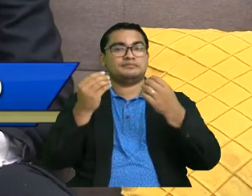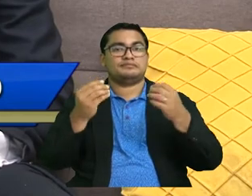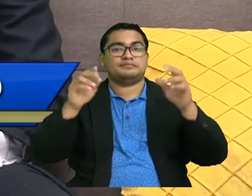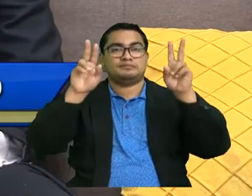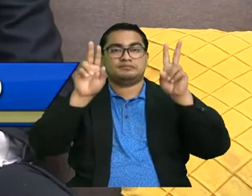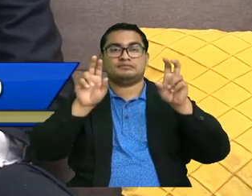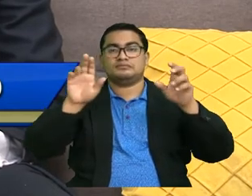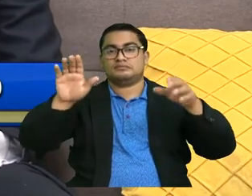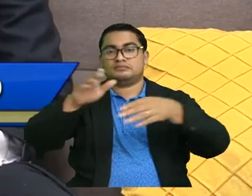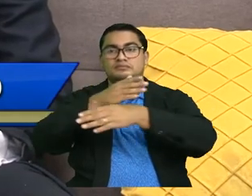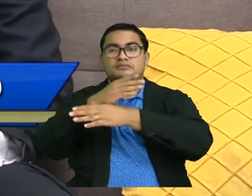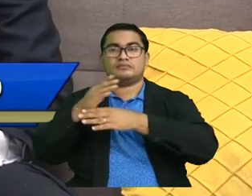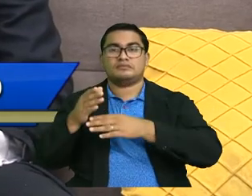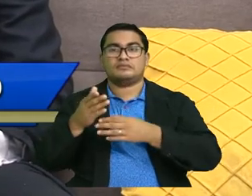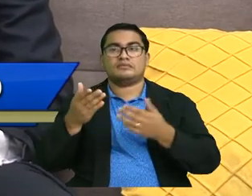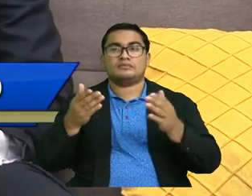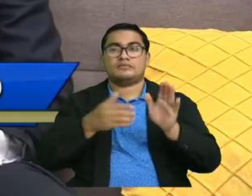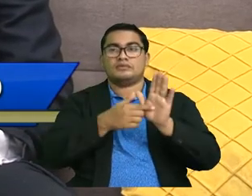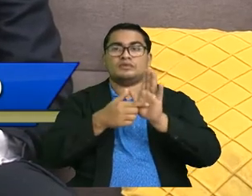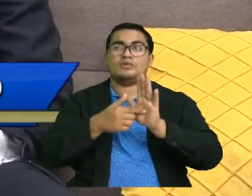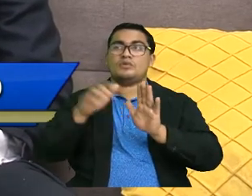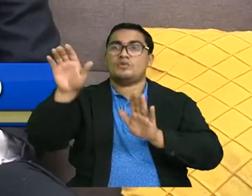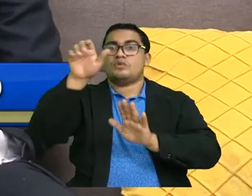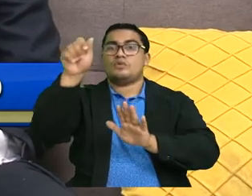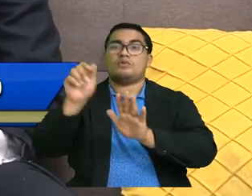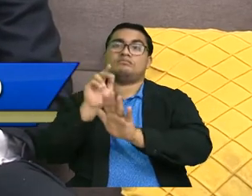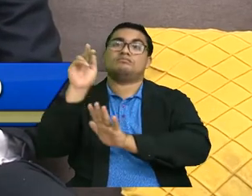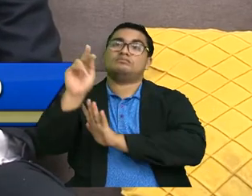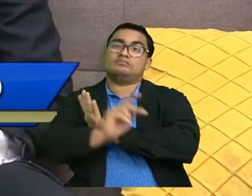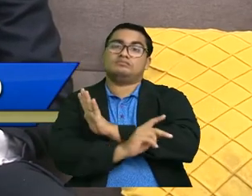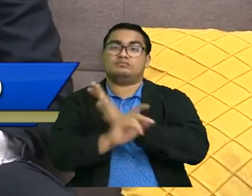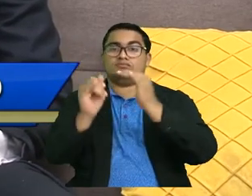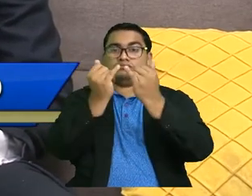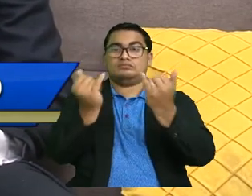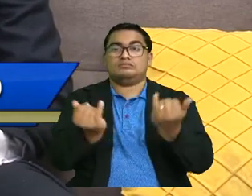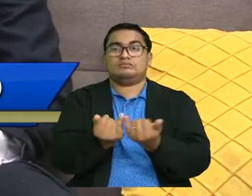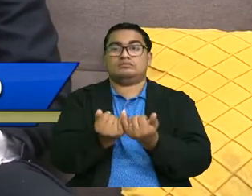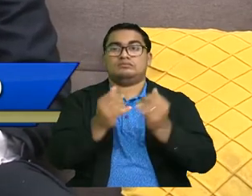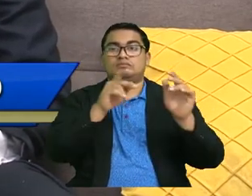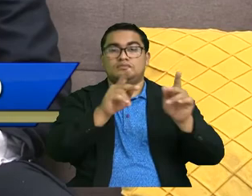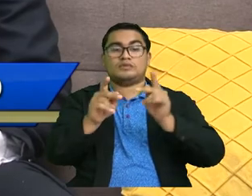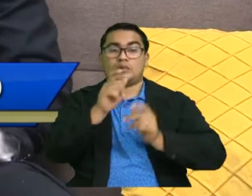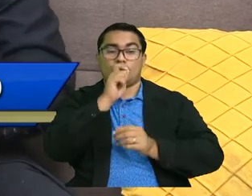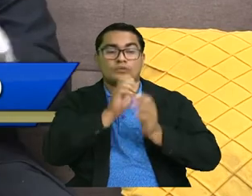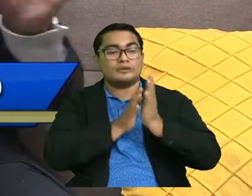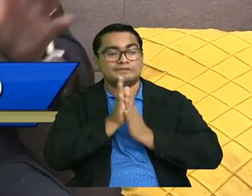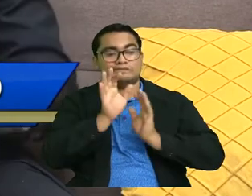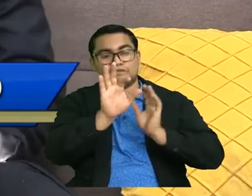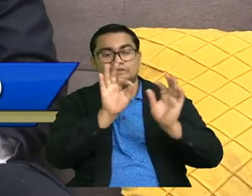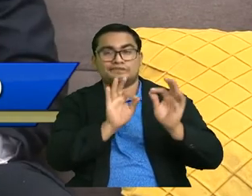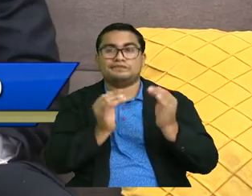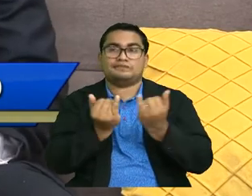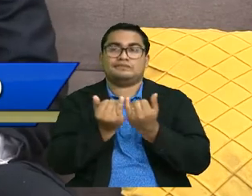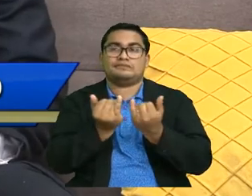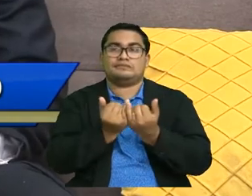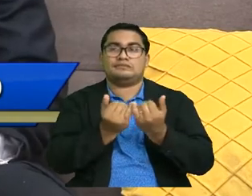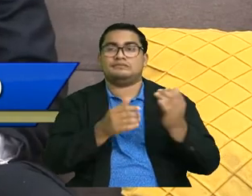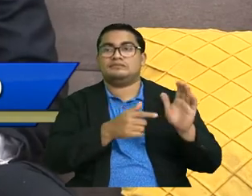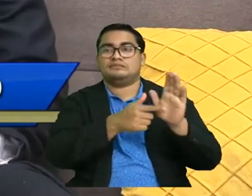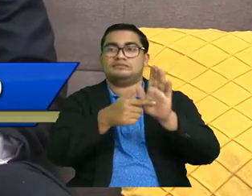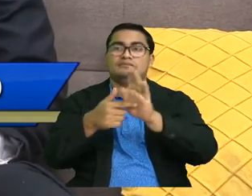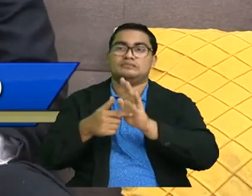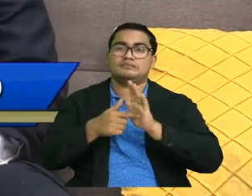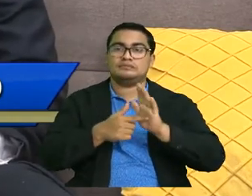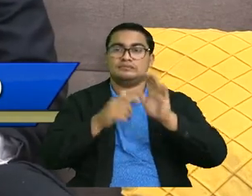estarán proyectando a nivel internacional hacia actores que son de interés para nosotros, pero también el público en general, para que